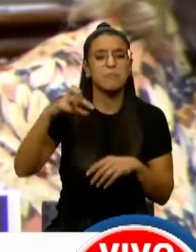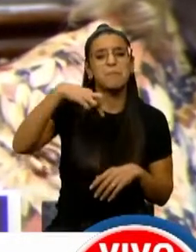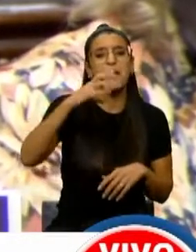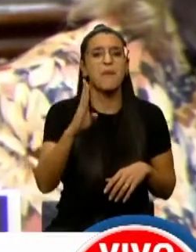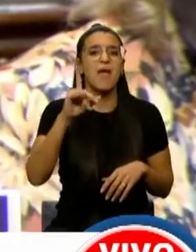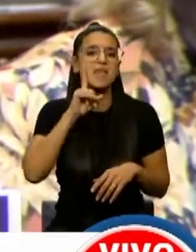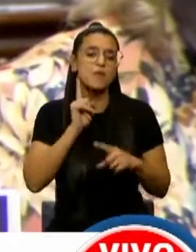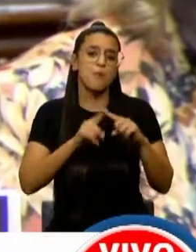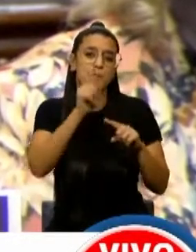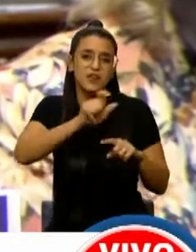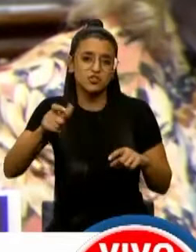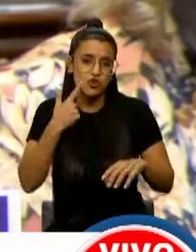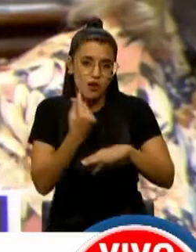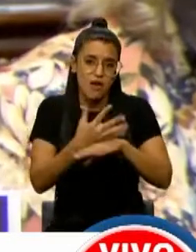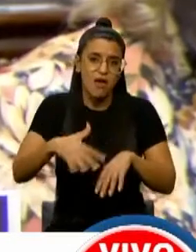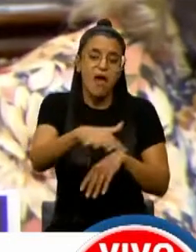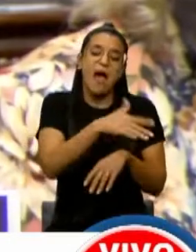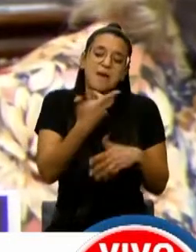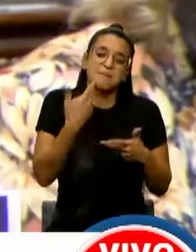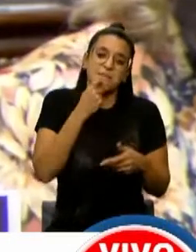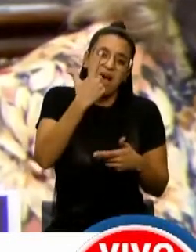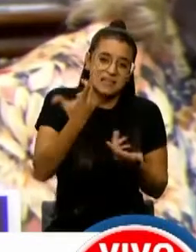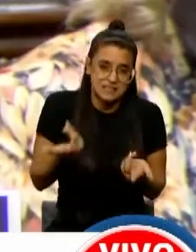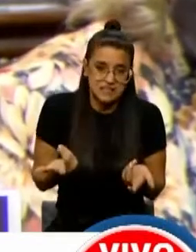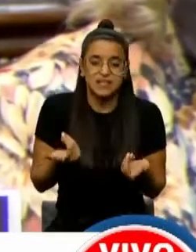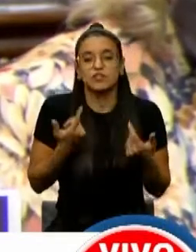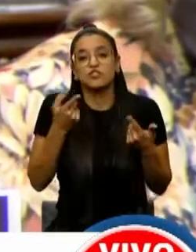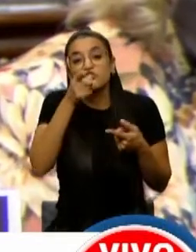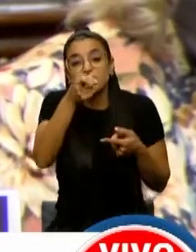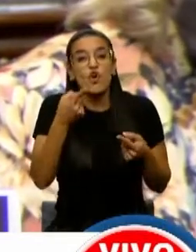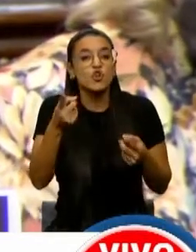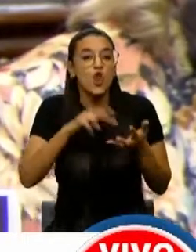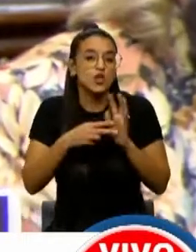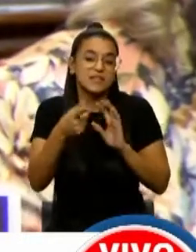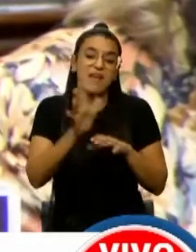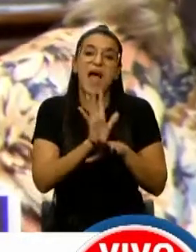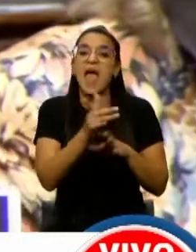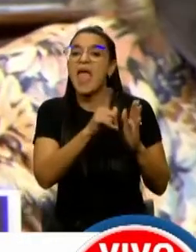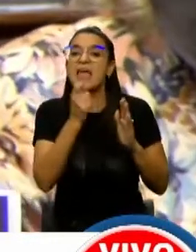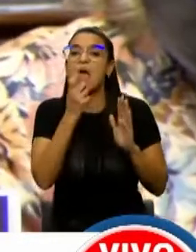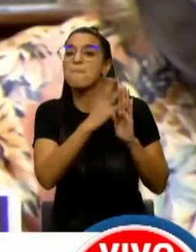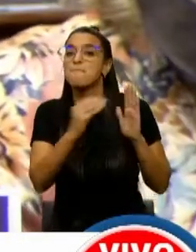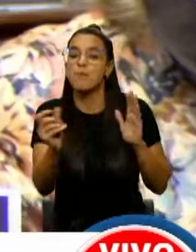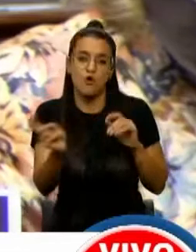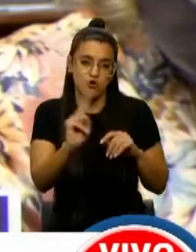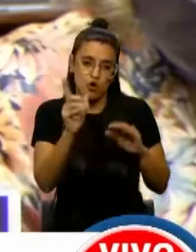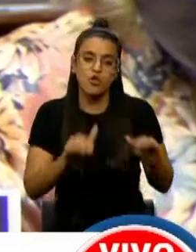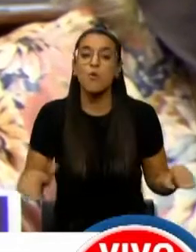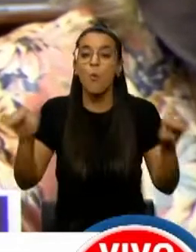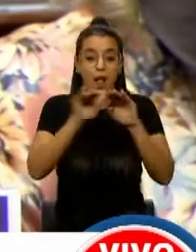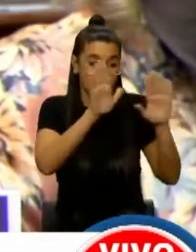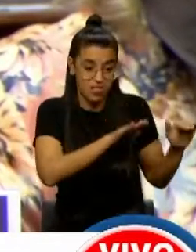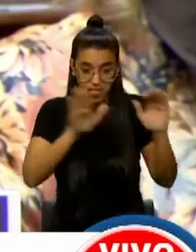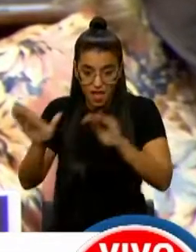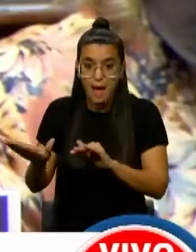por cápita, les resulta más fácil, lo que, lo cual no significa que tenga que ser un ejemplo. El ejemplo es, en igualdad de